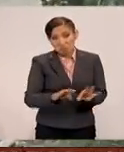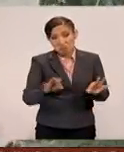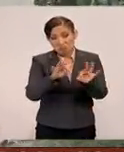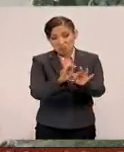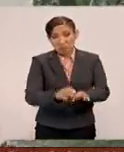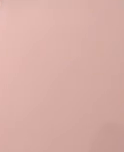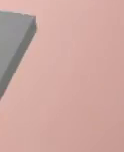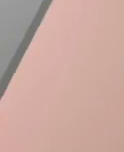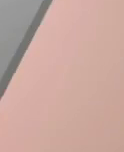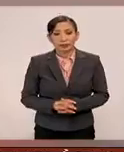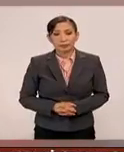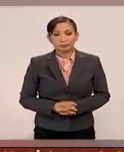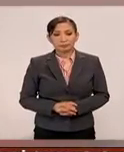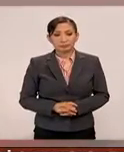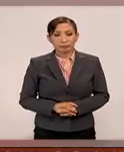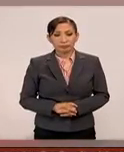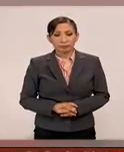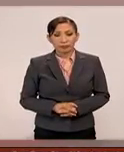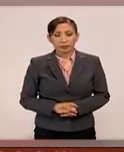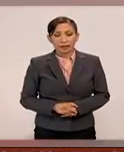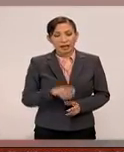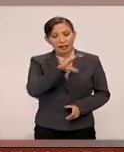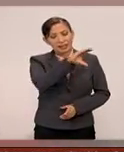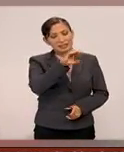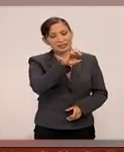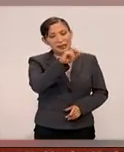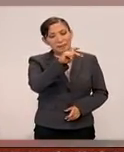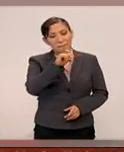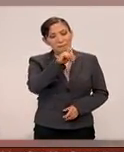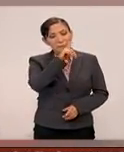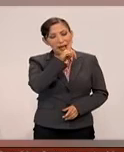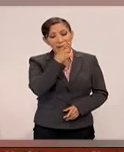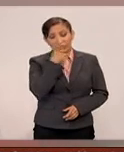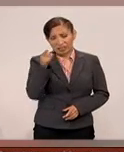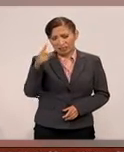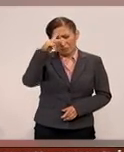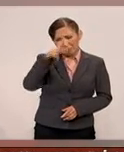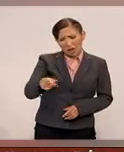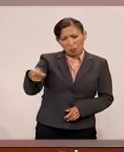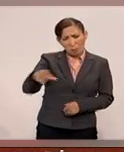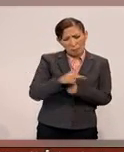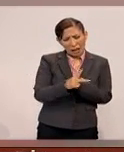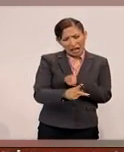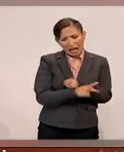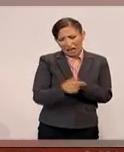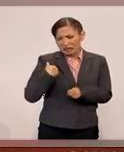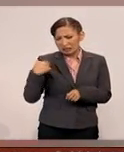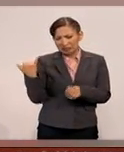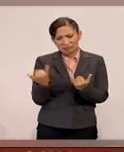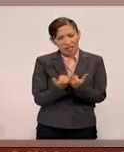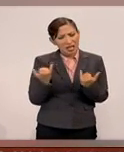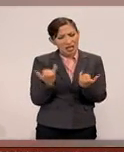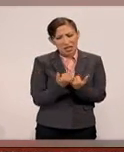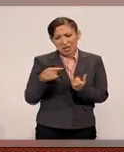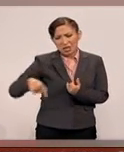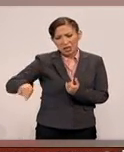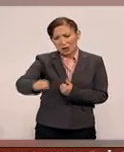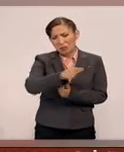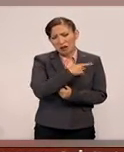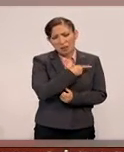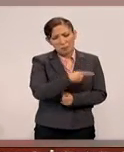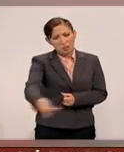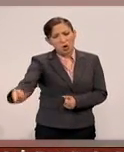importantes. La CEPAL dice en su estudio que México es uno de los países que tiene el PIB per cápita más